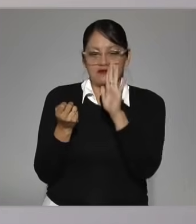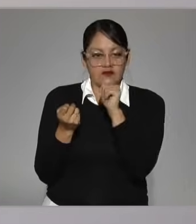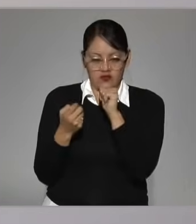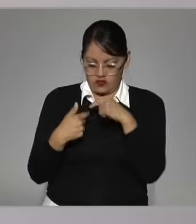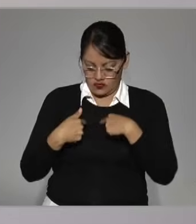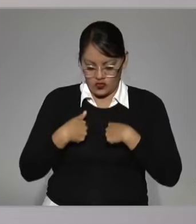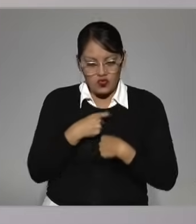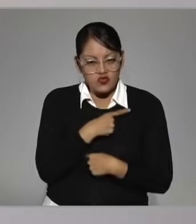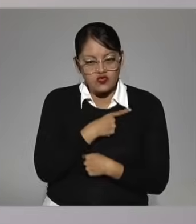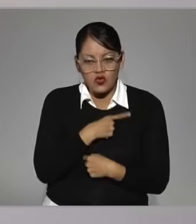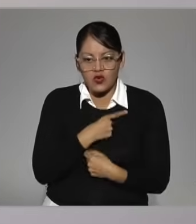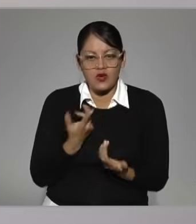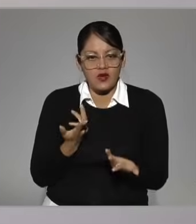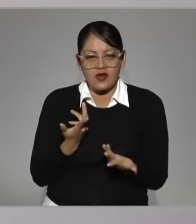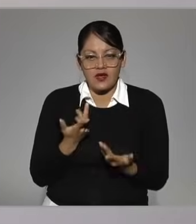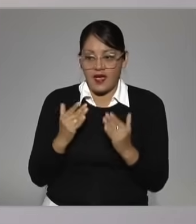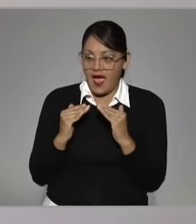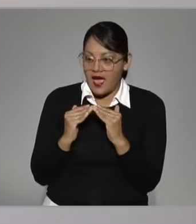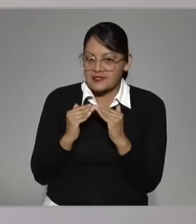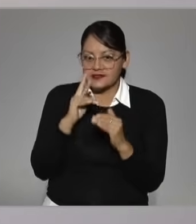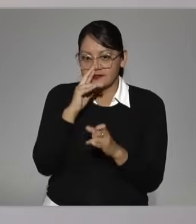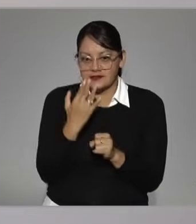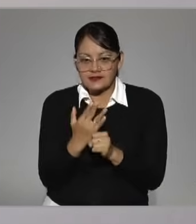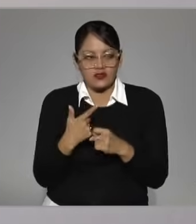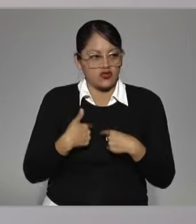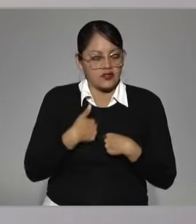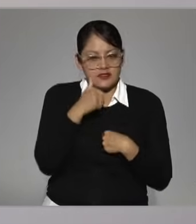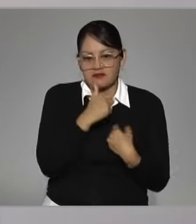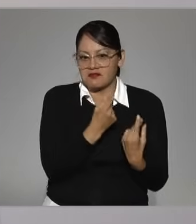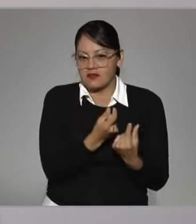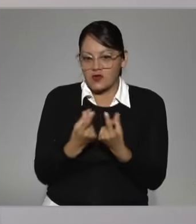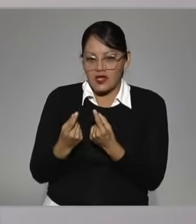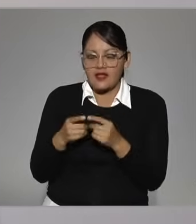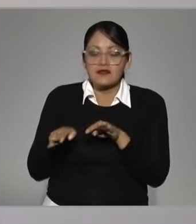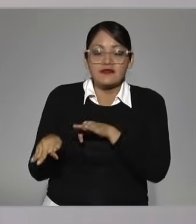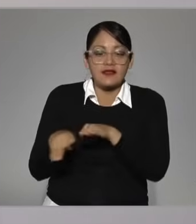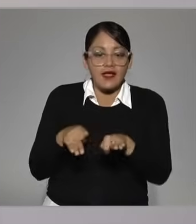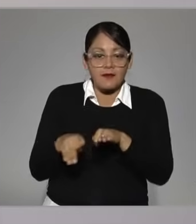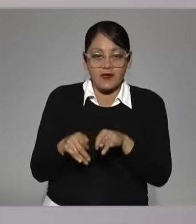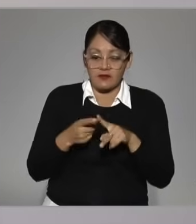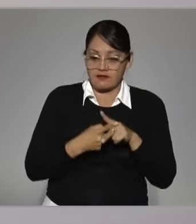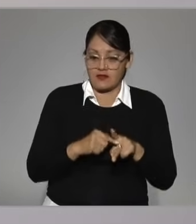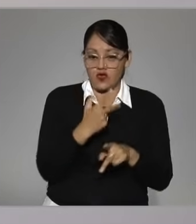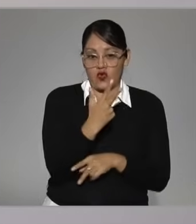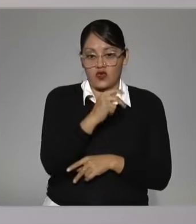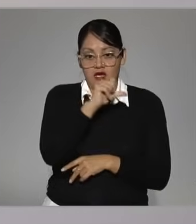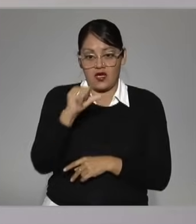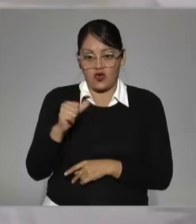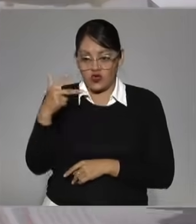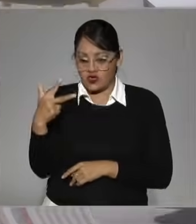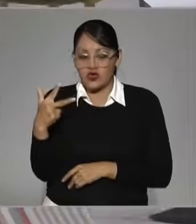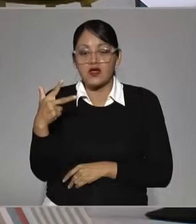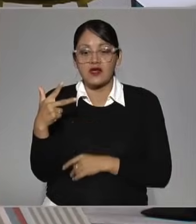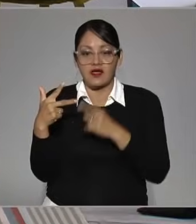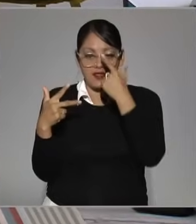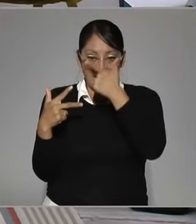yo solito, yo solita la casa, tengo que estar todo el tiempo, el trabajo va de 8 a 8 y a veces se extiende hasta las 11, entonces